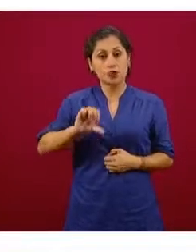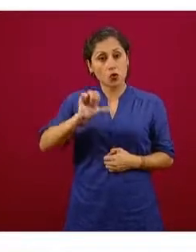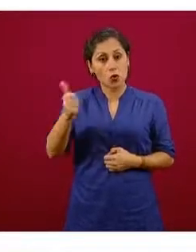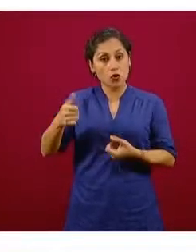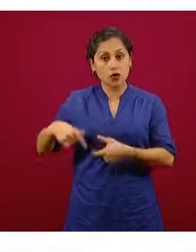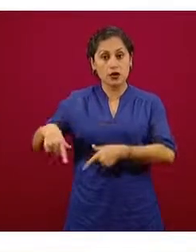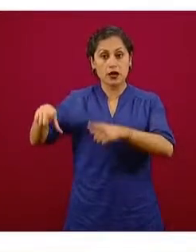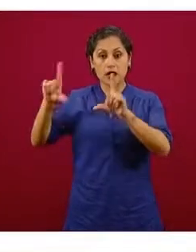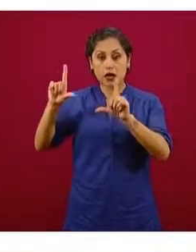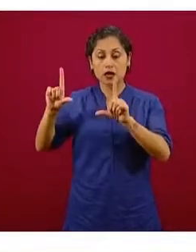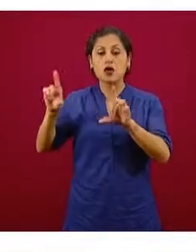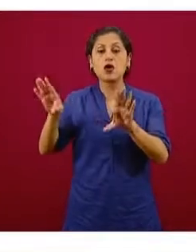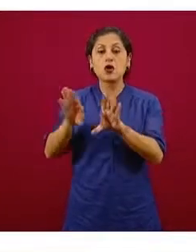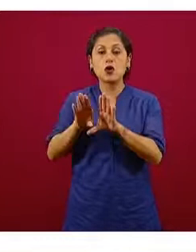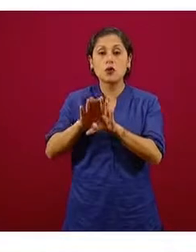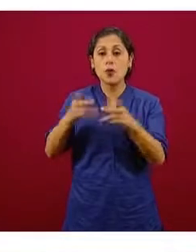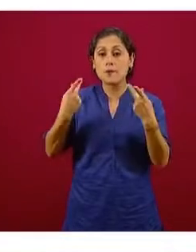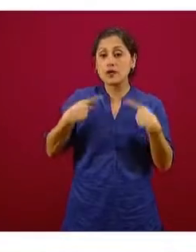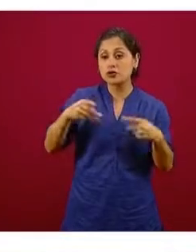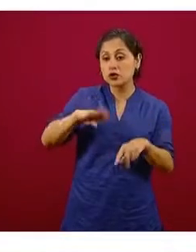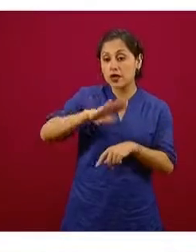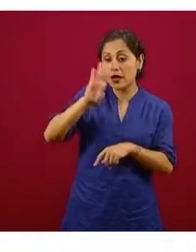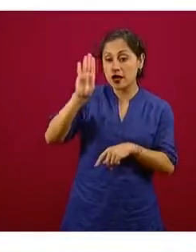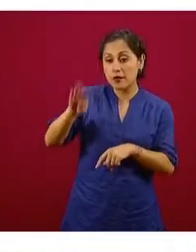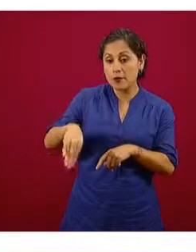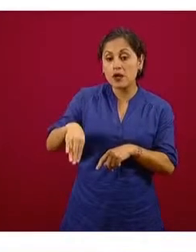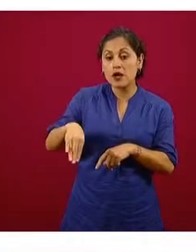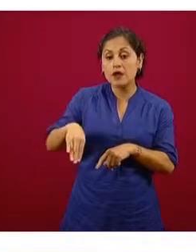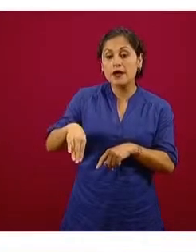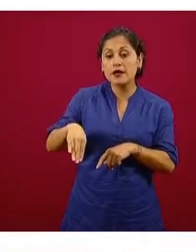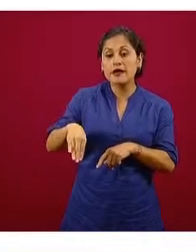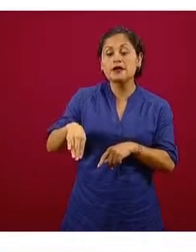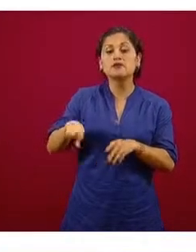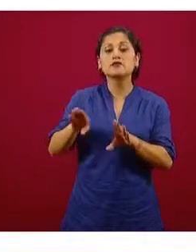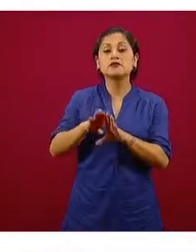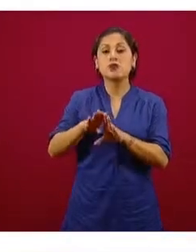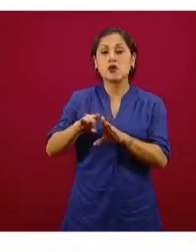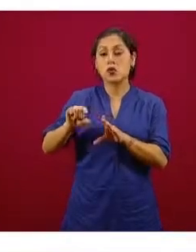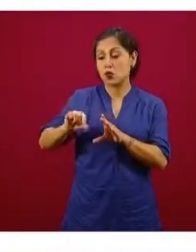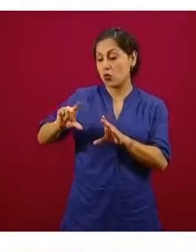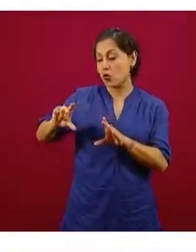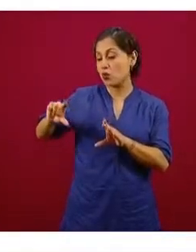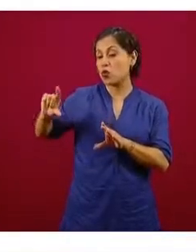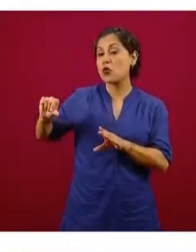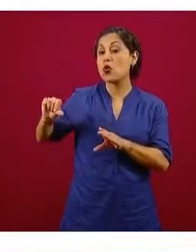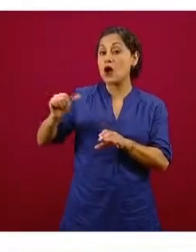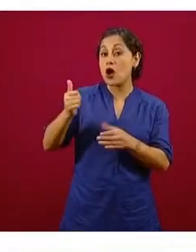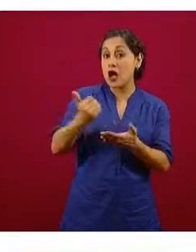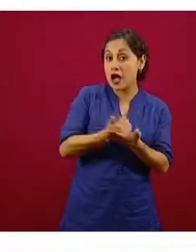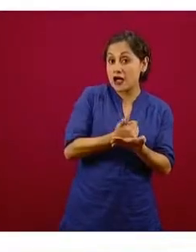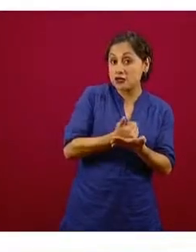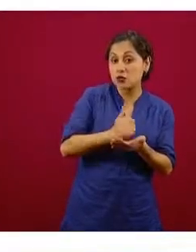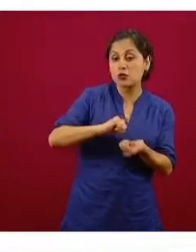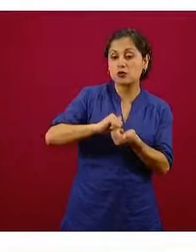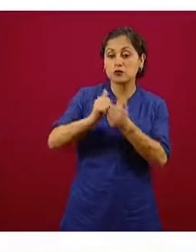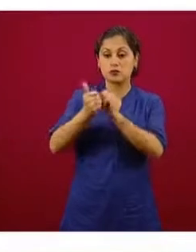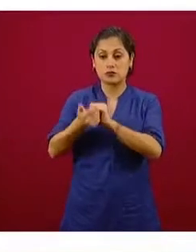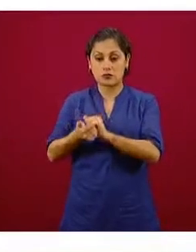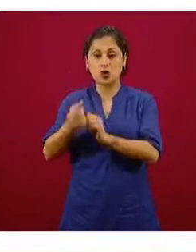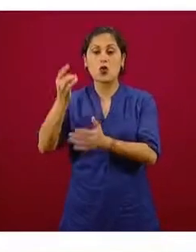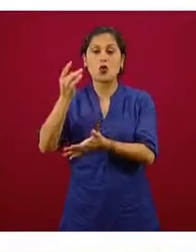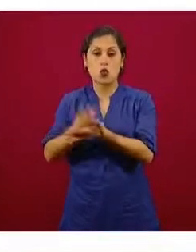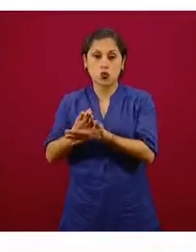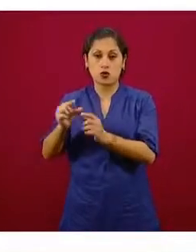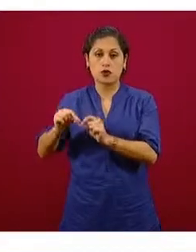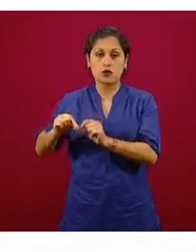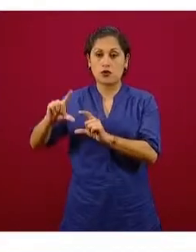distribución de estas defunciones, de las barritas de color azul. Ahora están aquí solamente ellas y las podemos